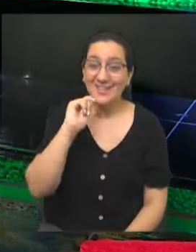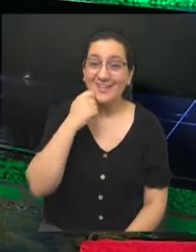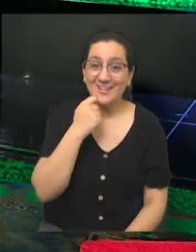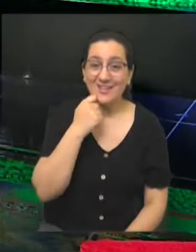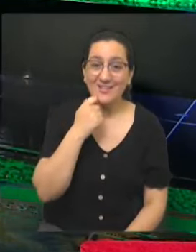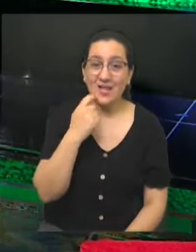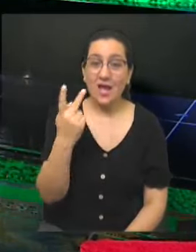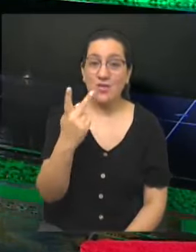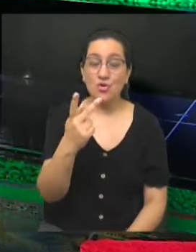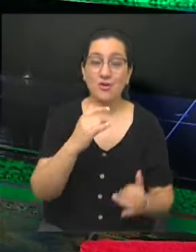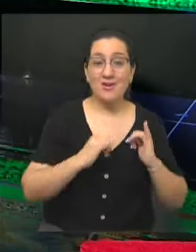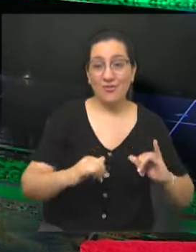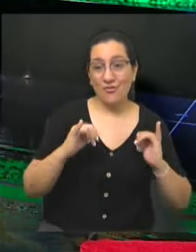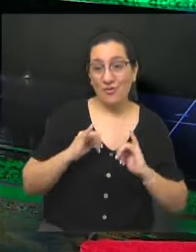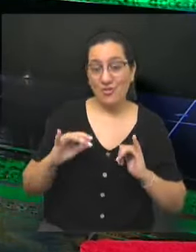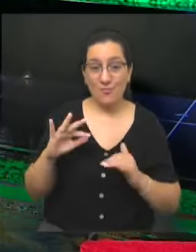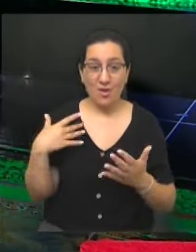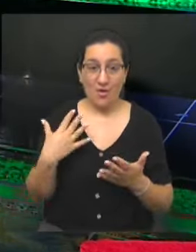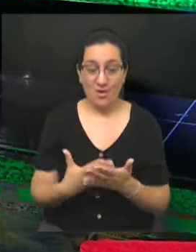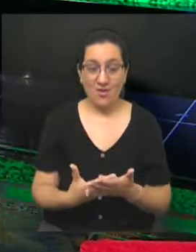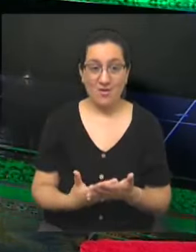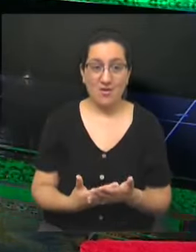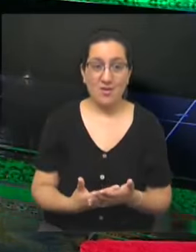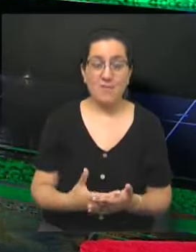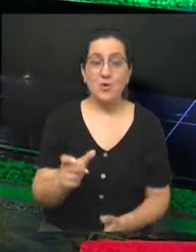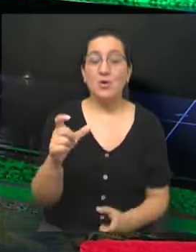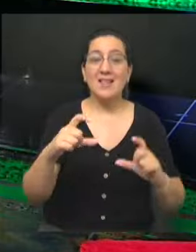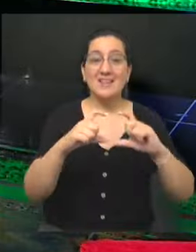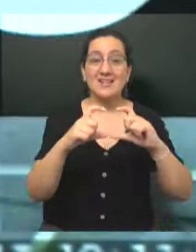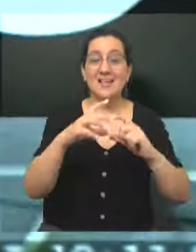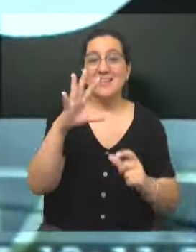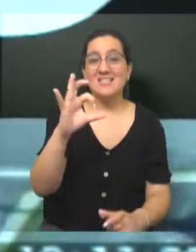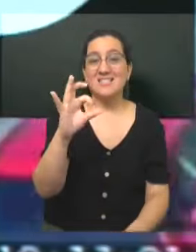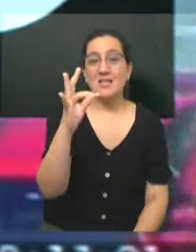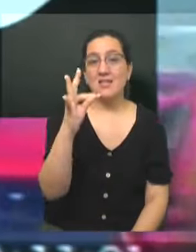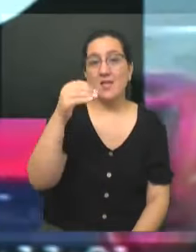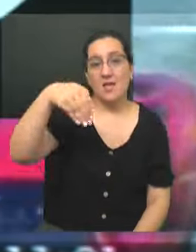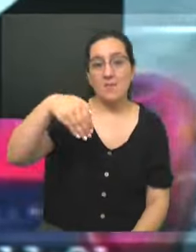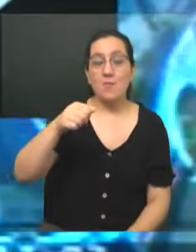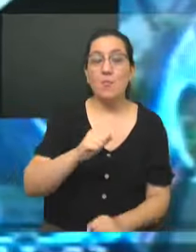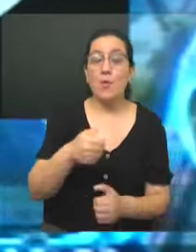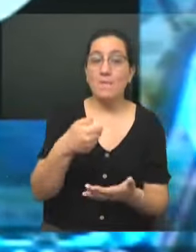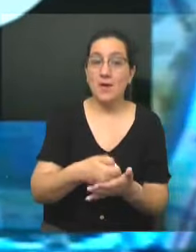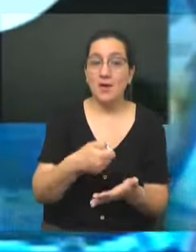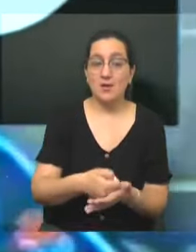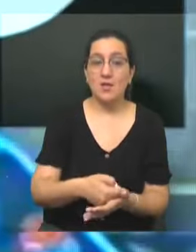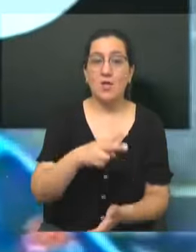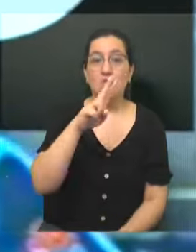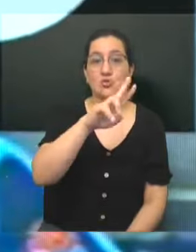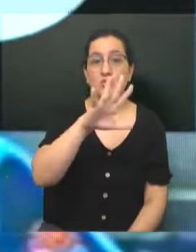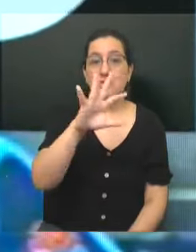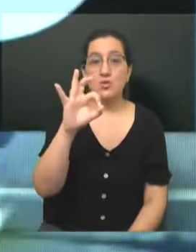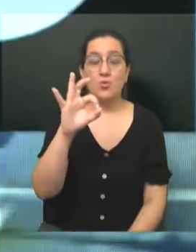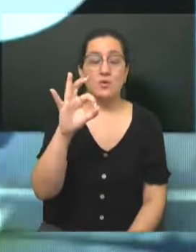Hay dos recorridos. Dos recorridos por ahora. Y comentar que con la tarjeta STM pueden pagar. Sí. Con 250